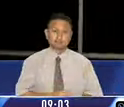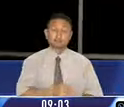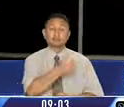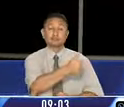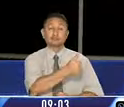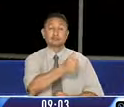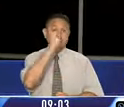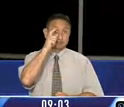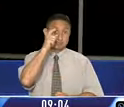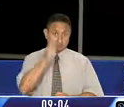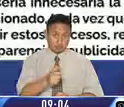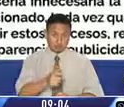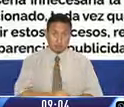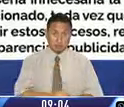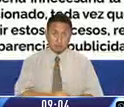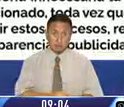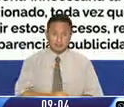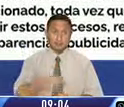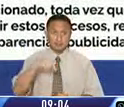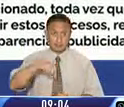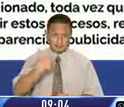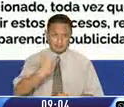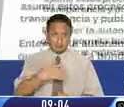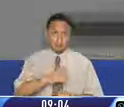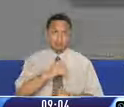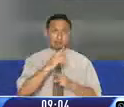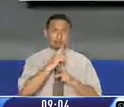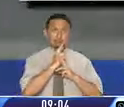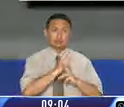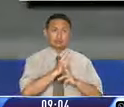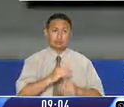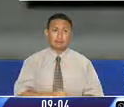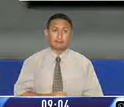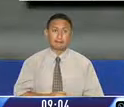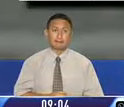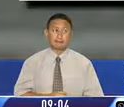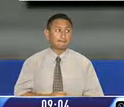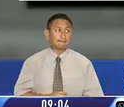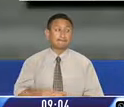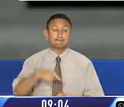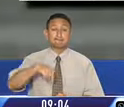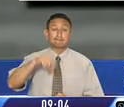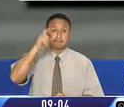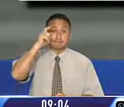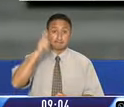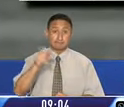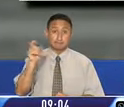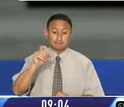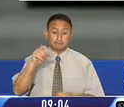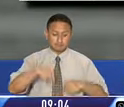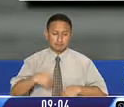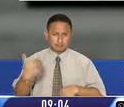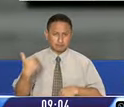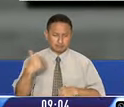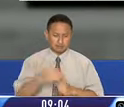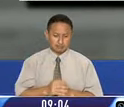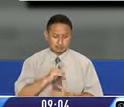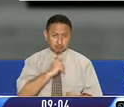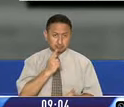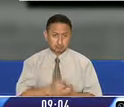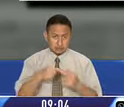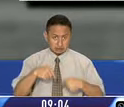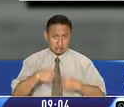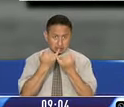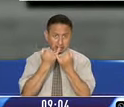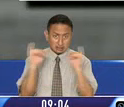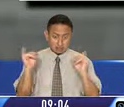Fiscalía General del Estado ya ha emitido una respuesta. La Fiscalía General del Estado necesita contar con una verdadera autonomía